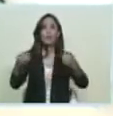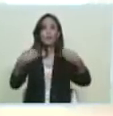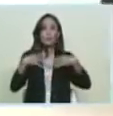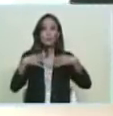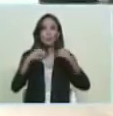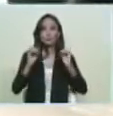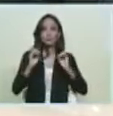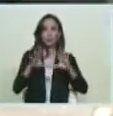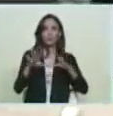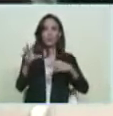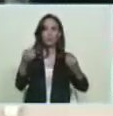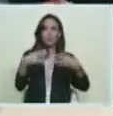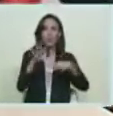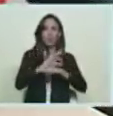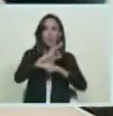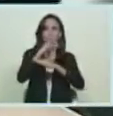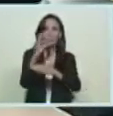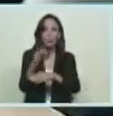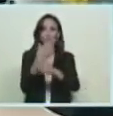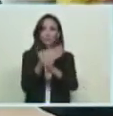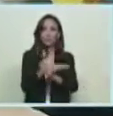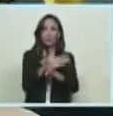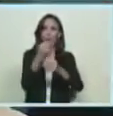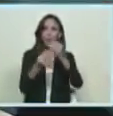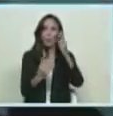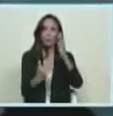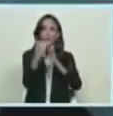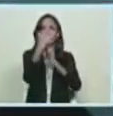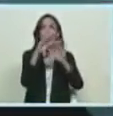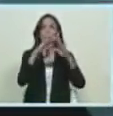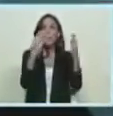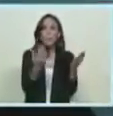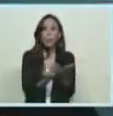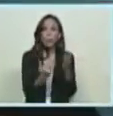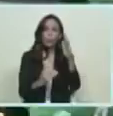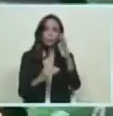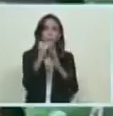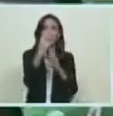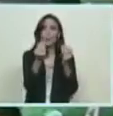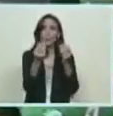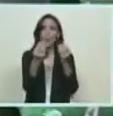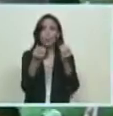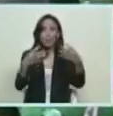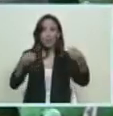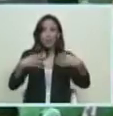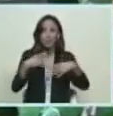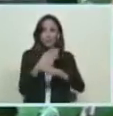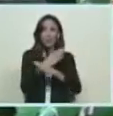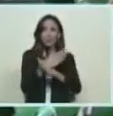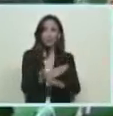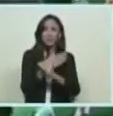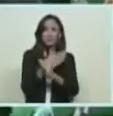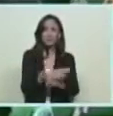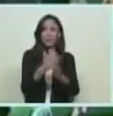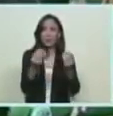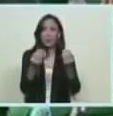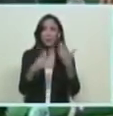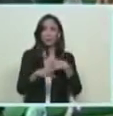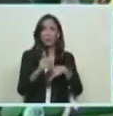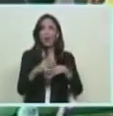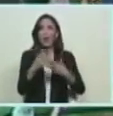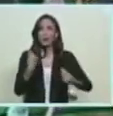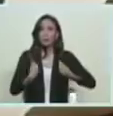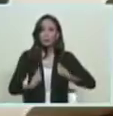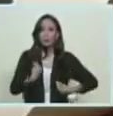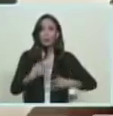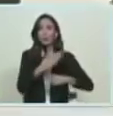transmisión sexual. Los índices a nivel mundial de contagio e infección de transmisión sexual se han incrementado de manera alarmante. Es